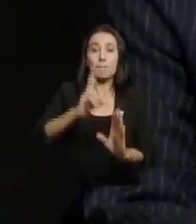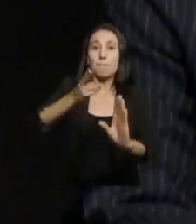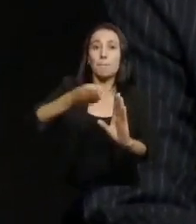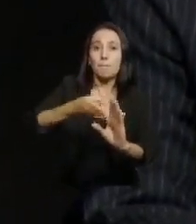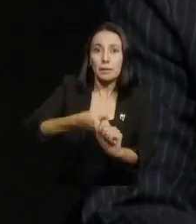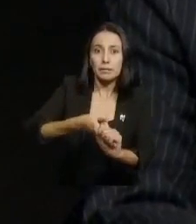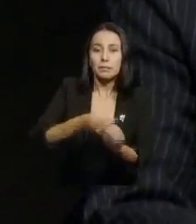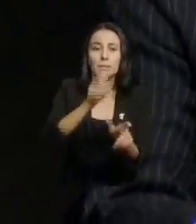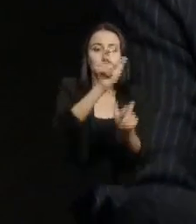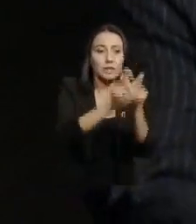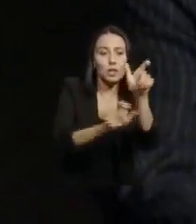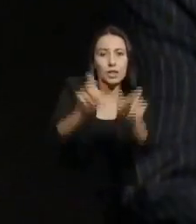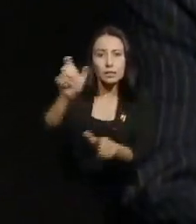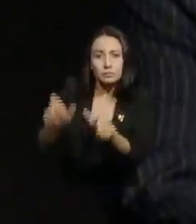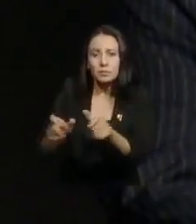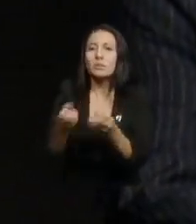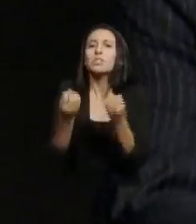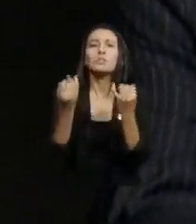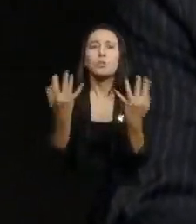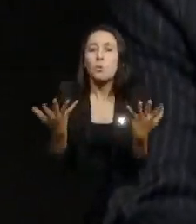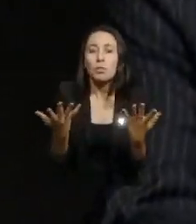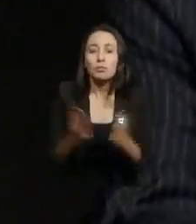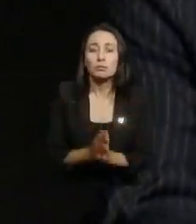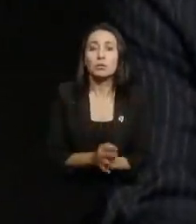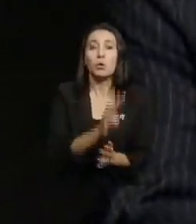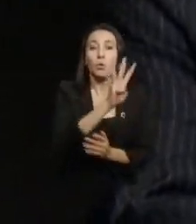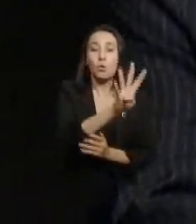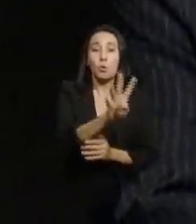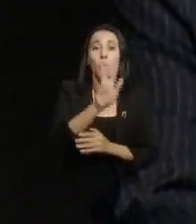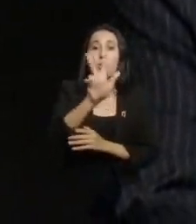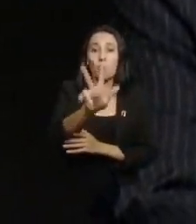de la ciudadanía en las urnas es del